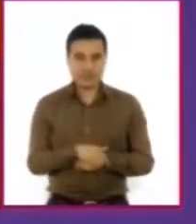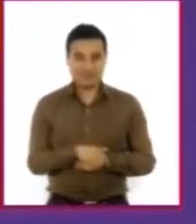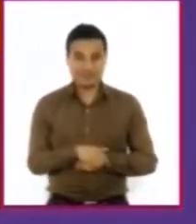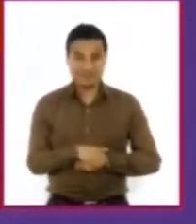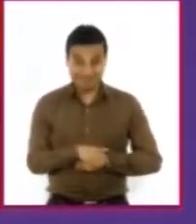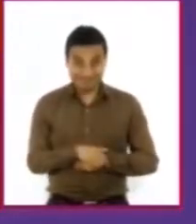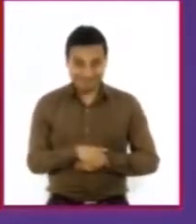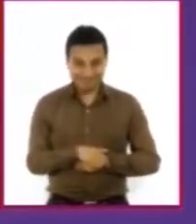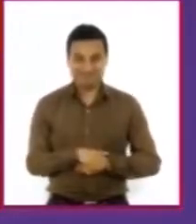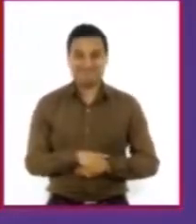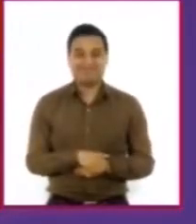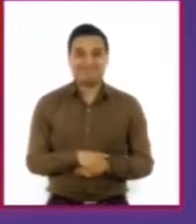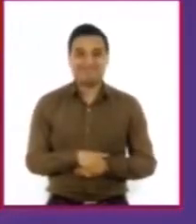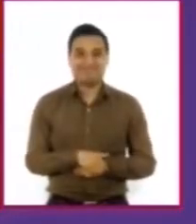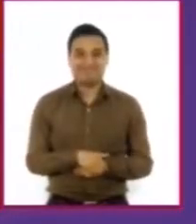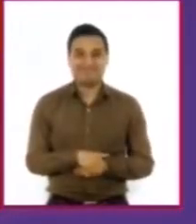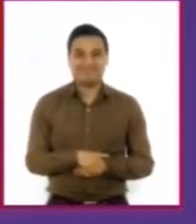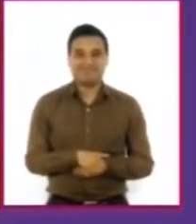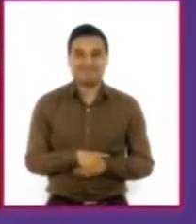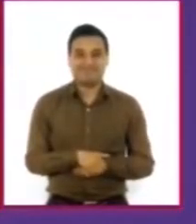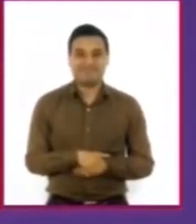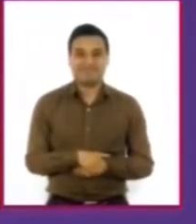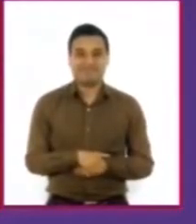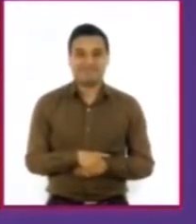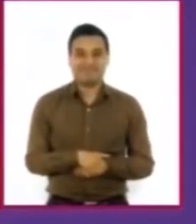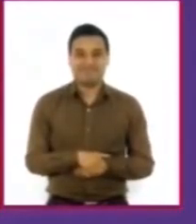menos colorante.